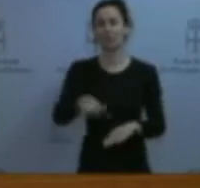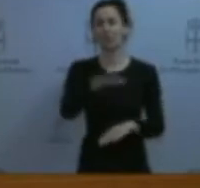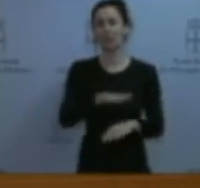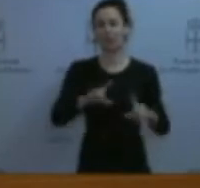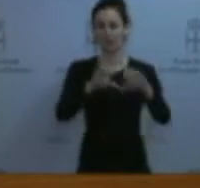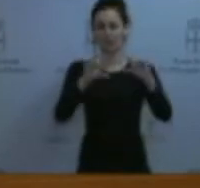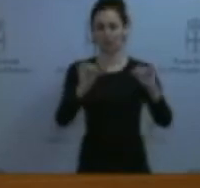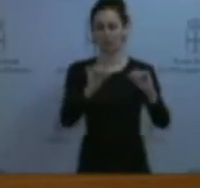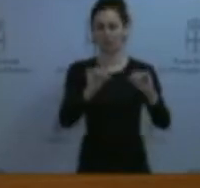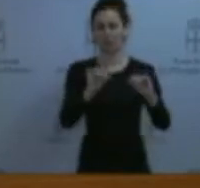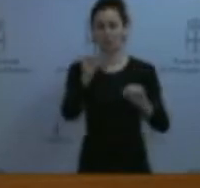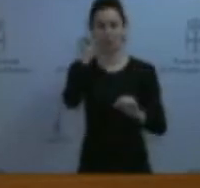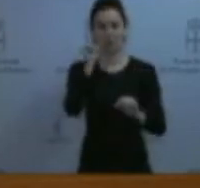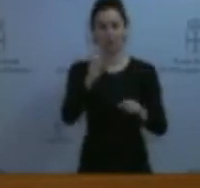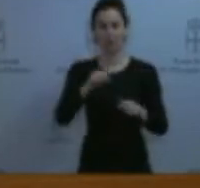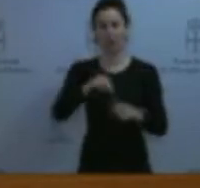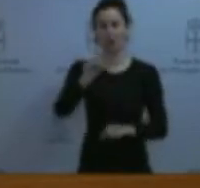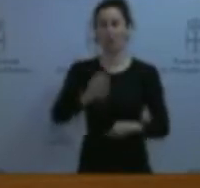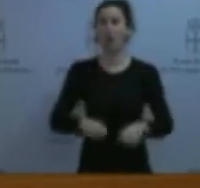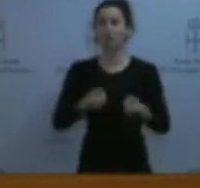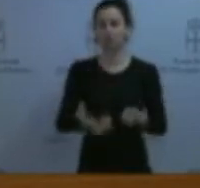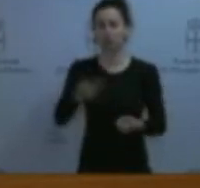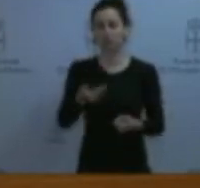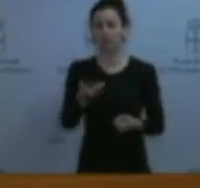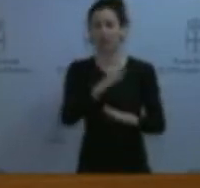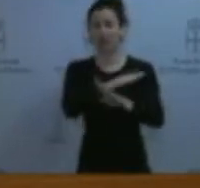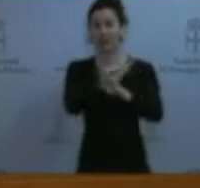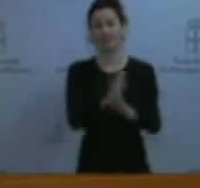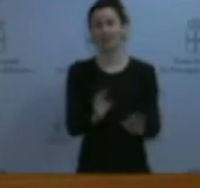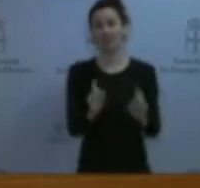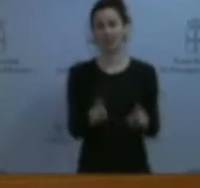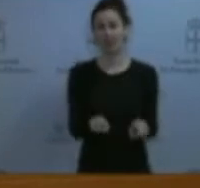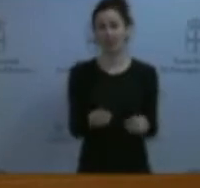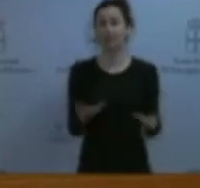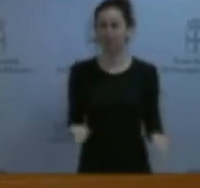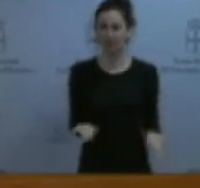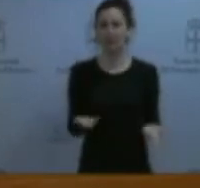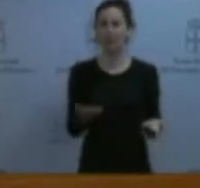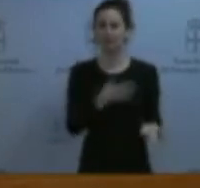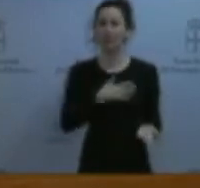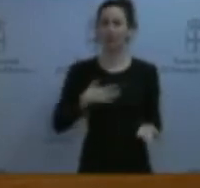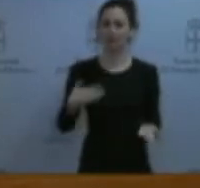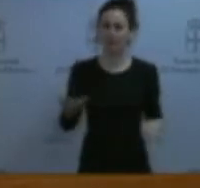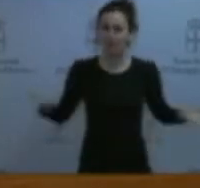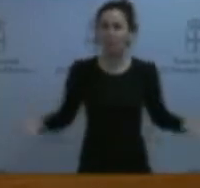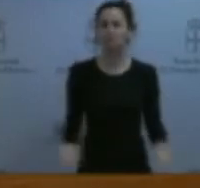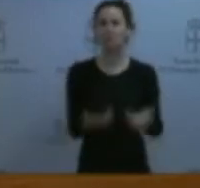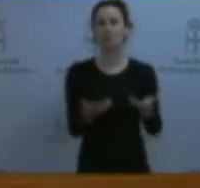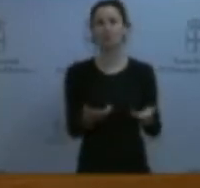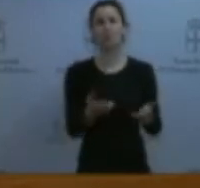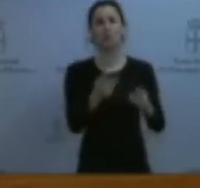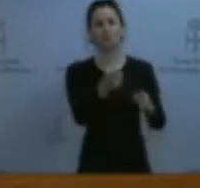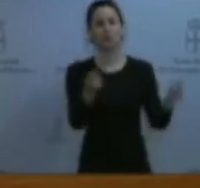Asturias. Pero hemos decidido impulsar esta reprobación por un evento que nos